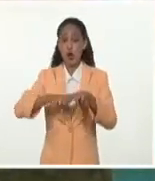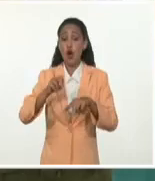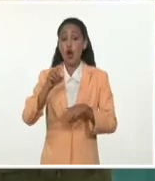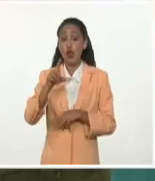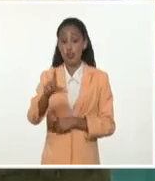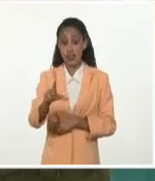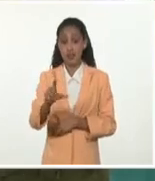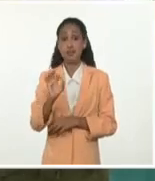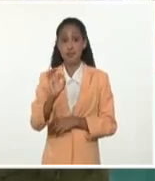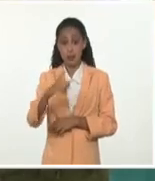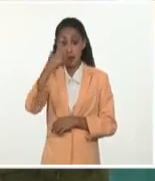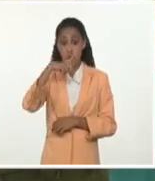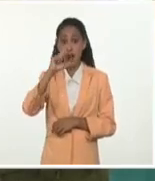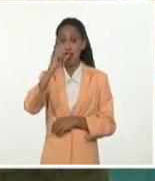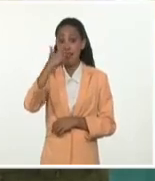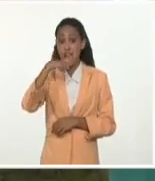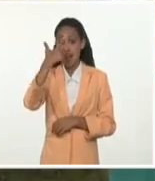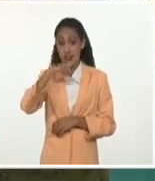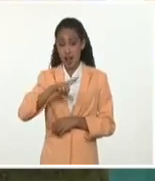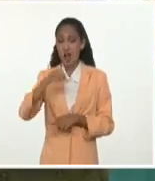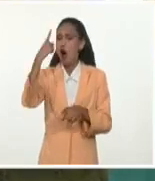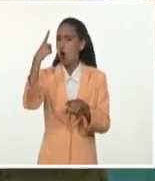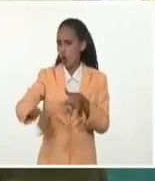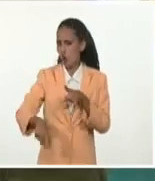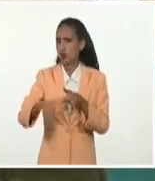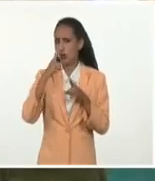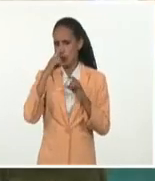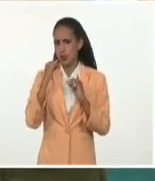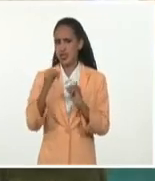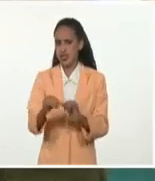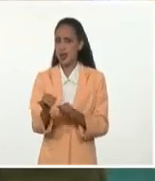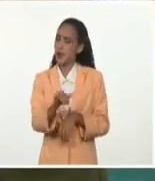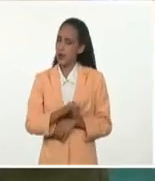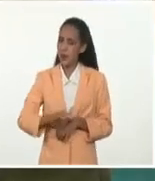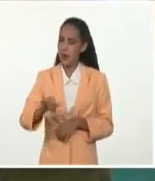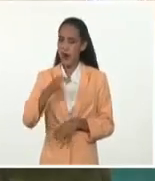candidato vacunal Abdala, usted lo tendrá en próximas emisiones del Sistema Informativo de la Televisión Cubana.